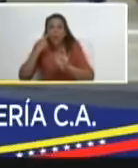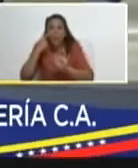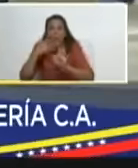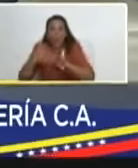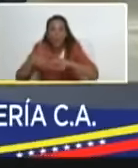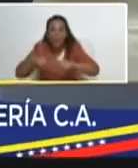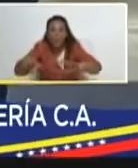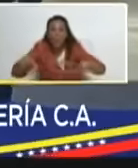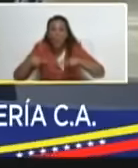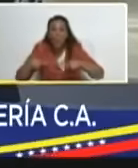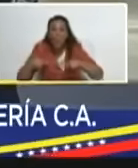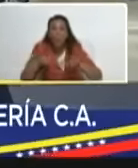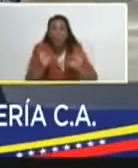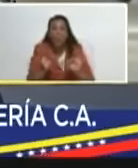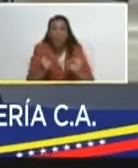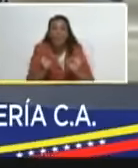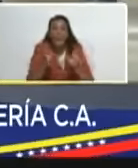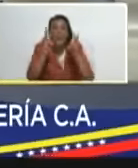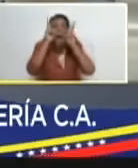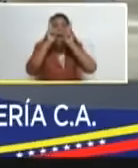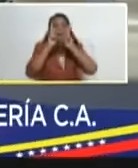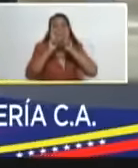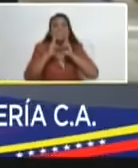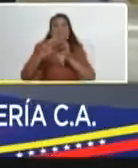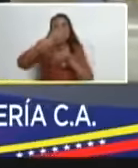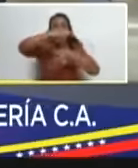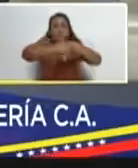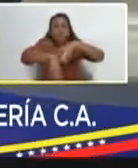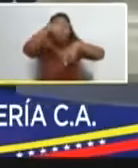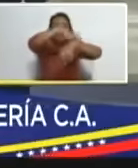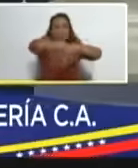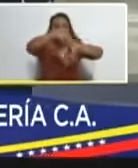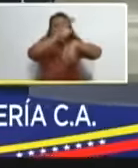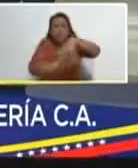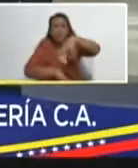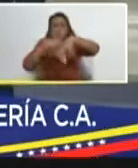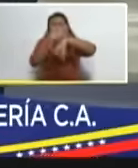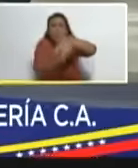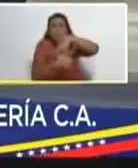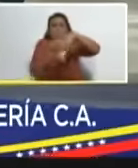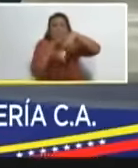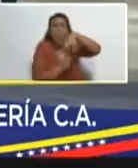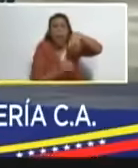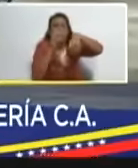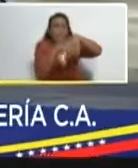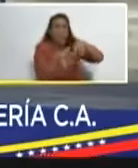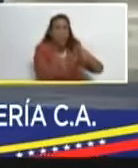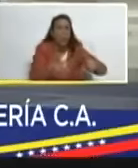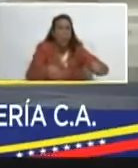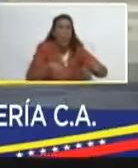que llega a un proceso de lavado, presidente, en los cilindros